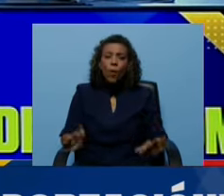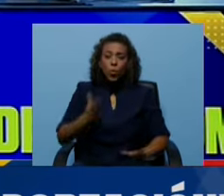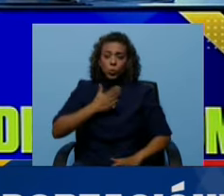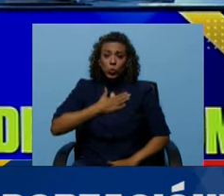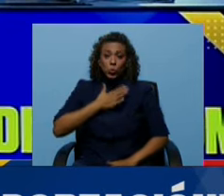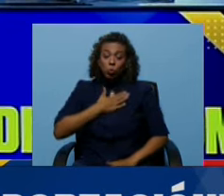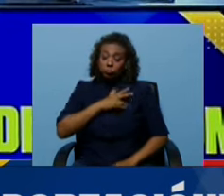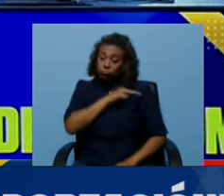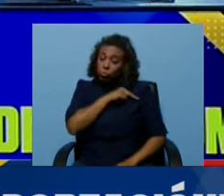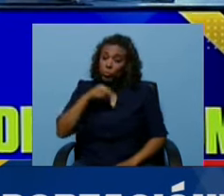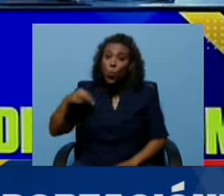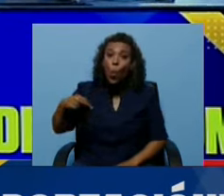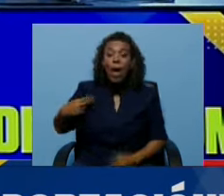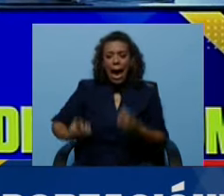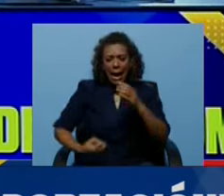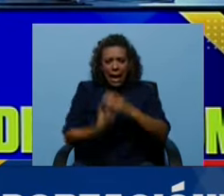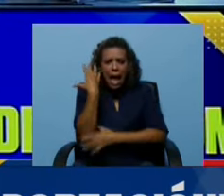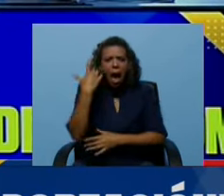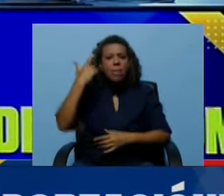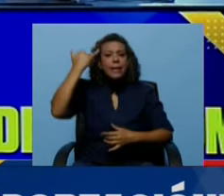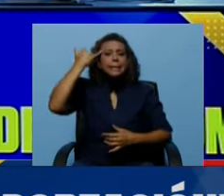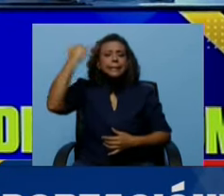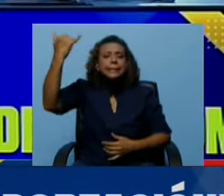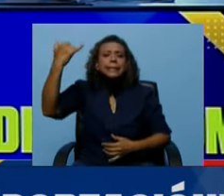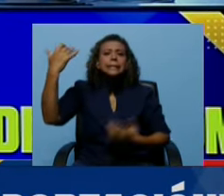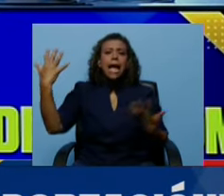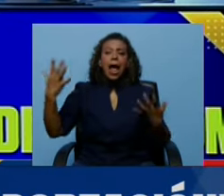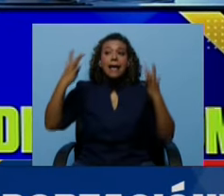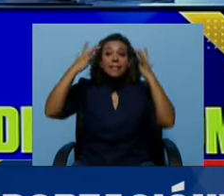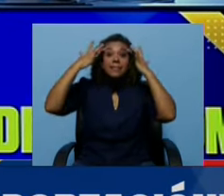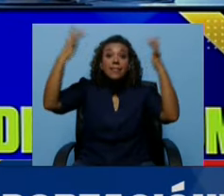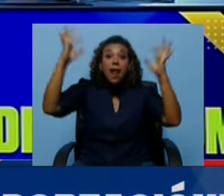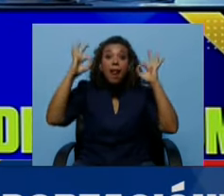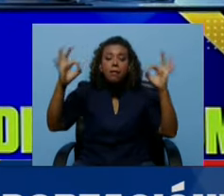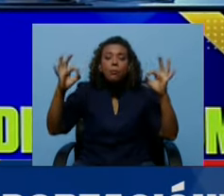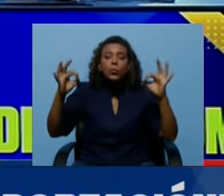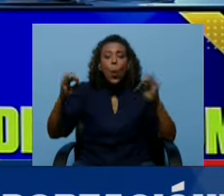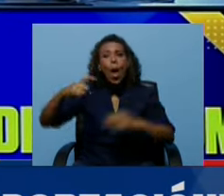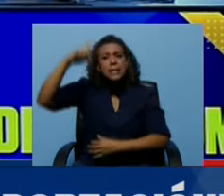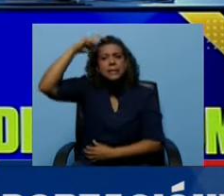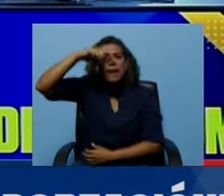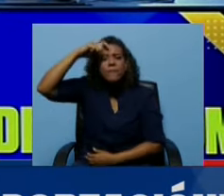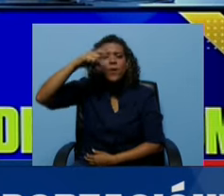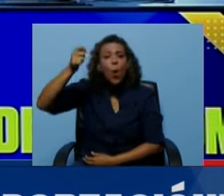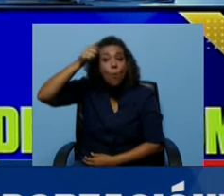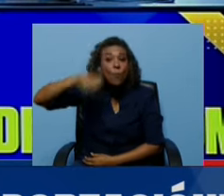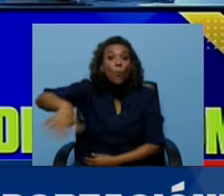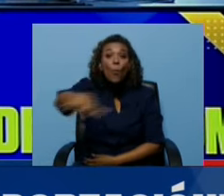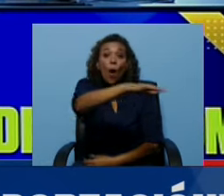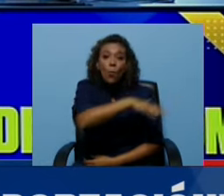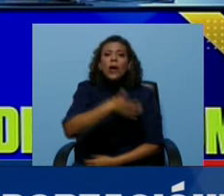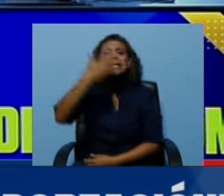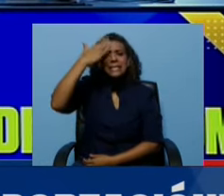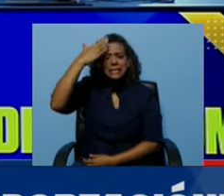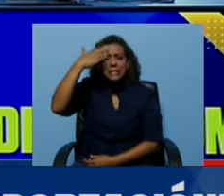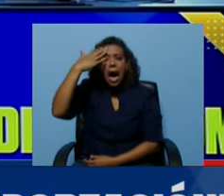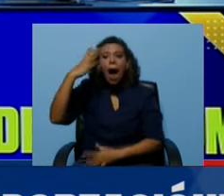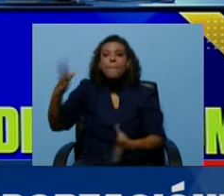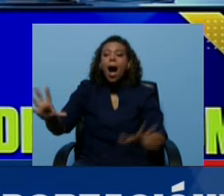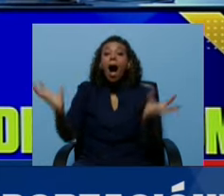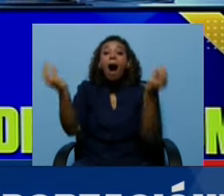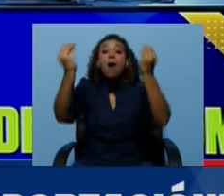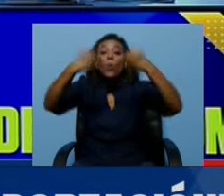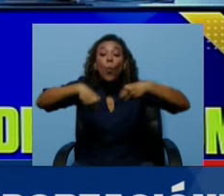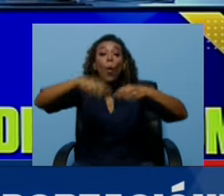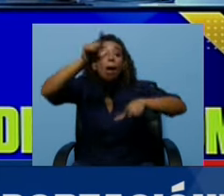nuestra, creada de nuestro intelecto, de la sabiduría de un país, del consenso